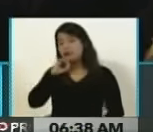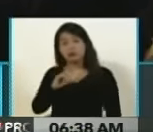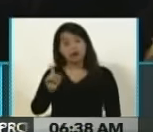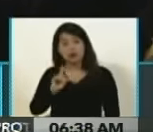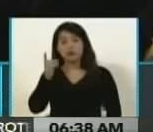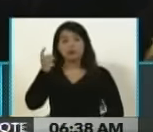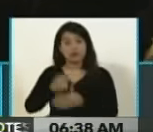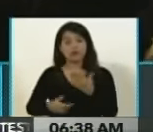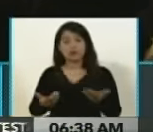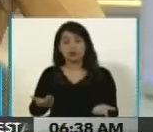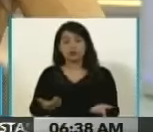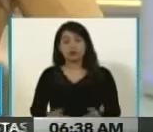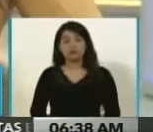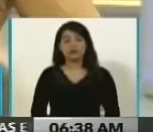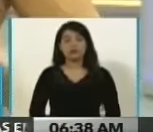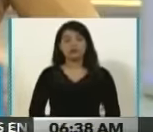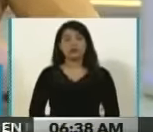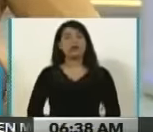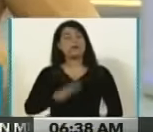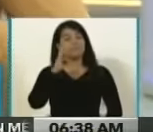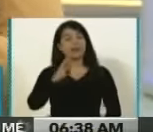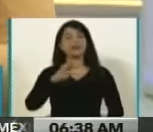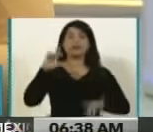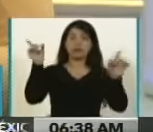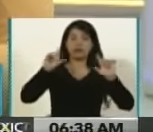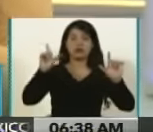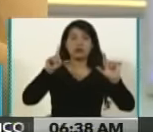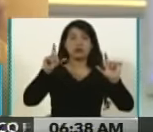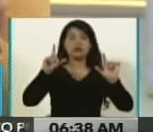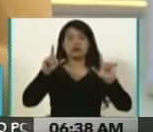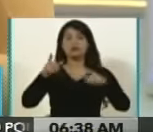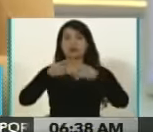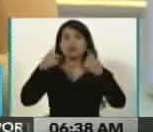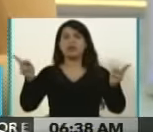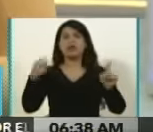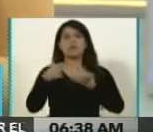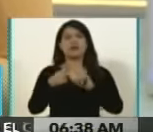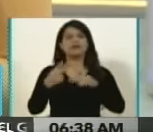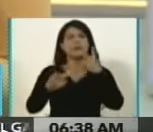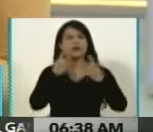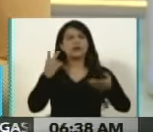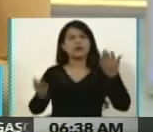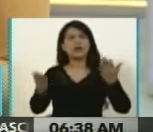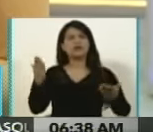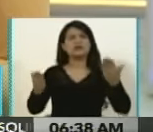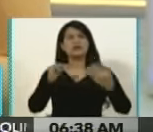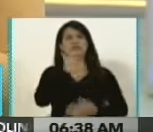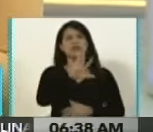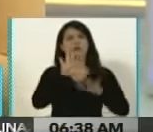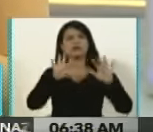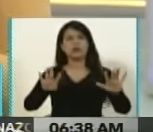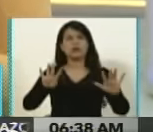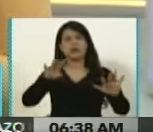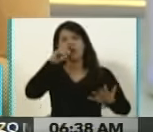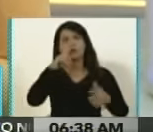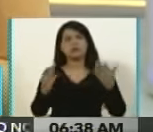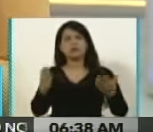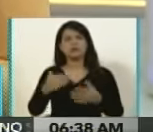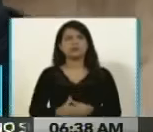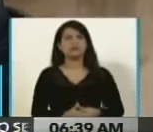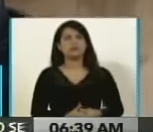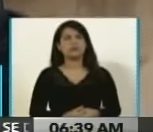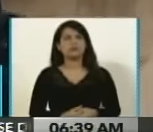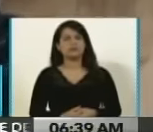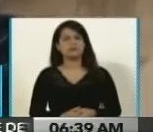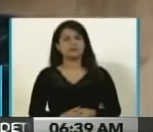Pero adicional a lo que se dice por la televisión, la política es igual. Hace 59 años que ahora. No